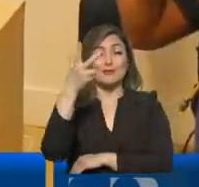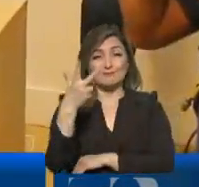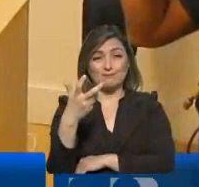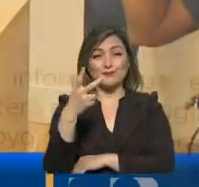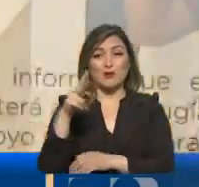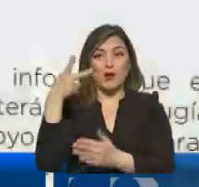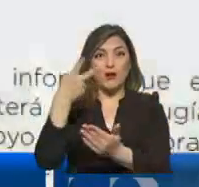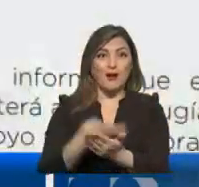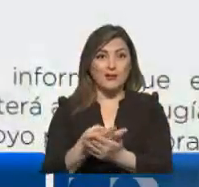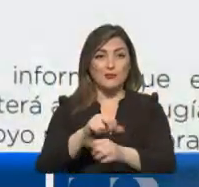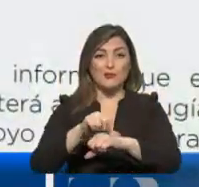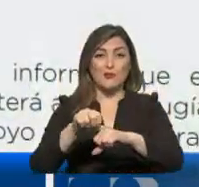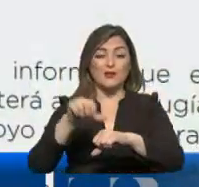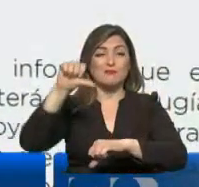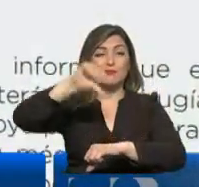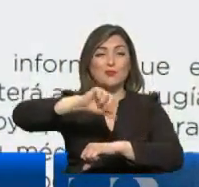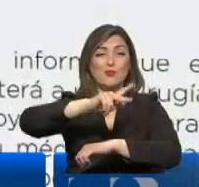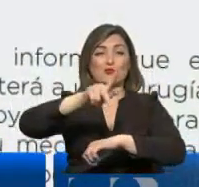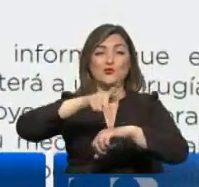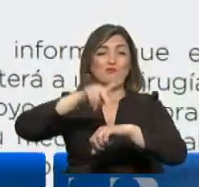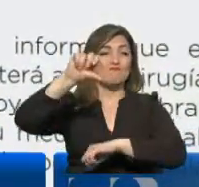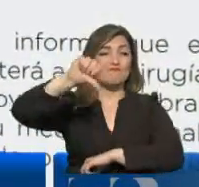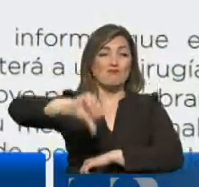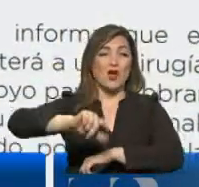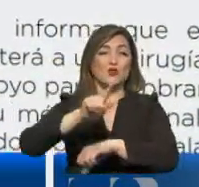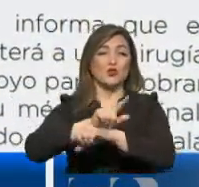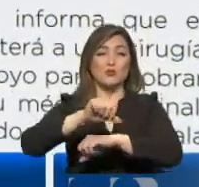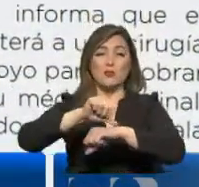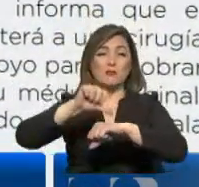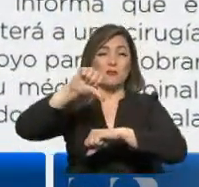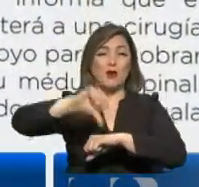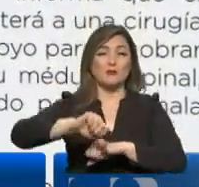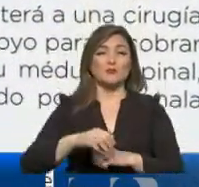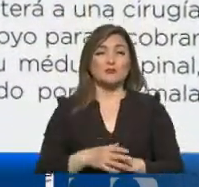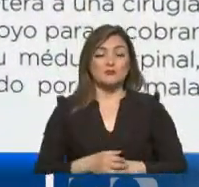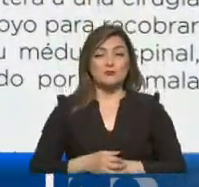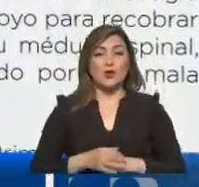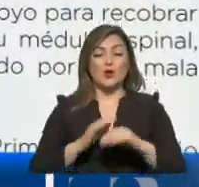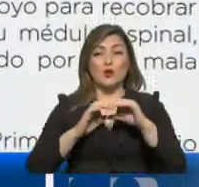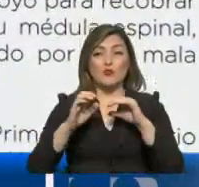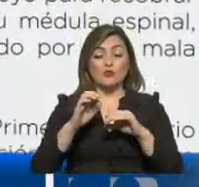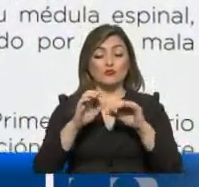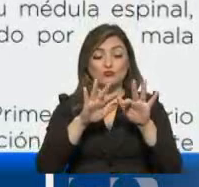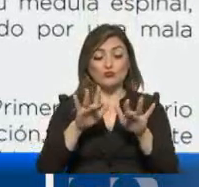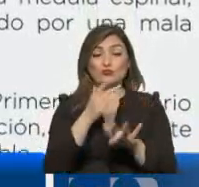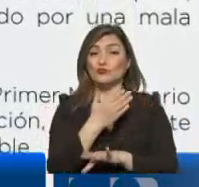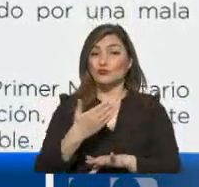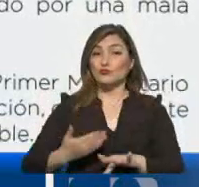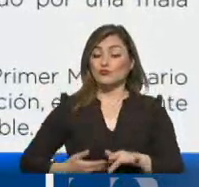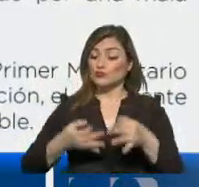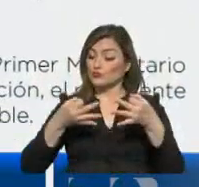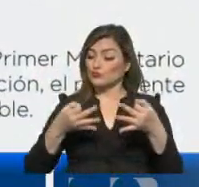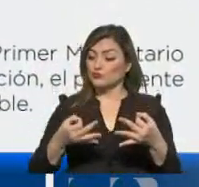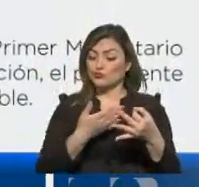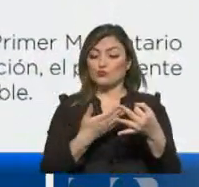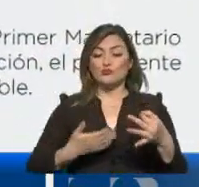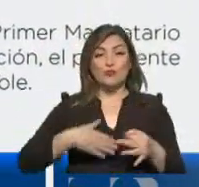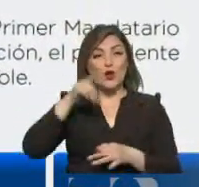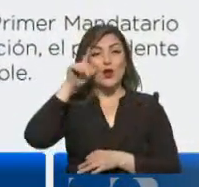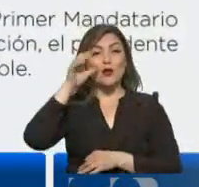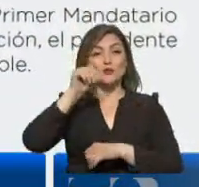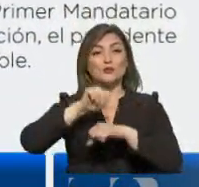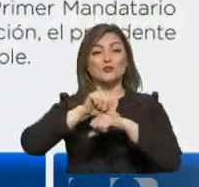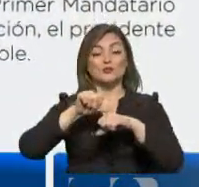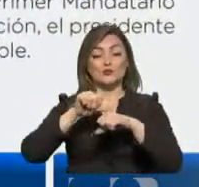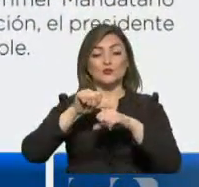una caída. A través de un comunicado, la Secretaría General de Comunicación de la Presidencia confirmó que el presidente Guillermo Lasso se someterá a una